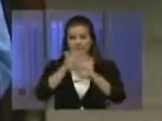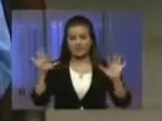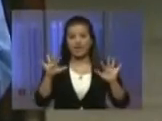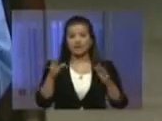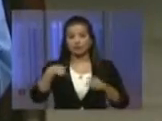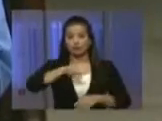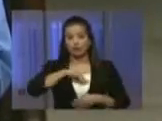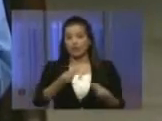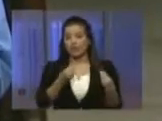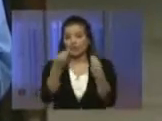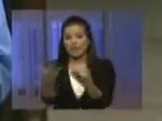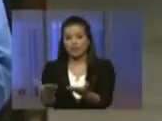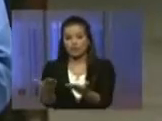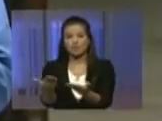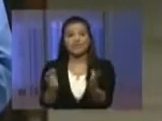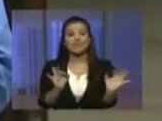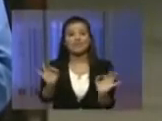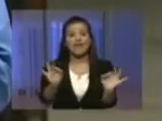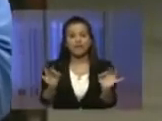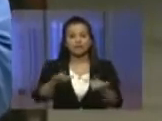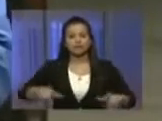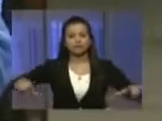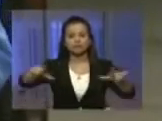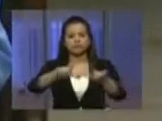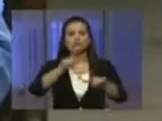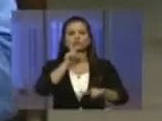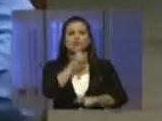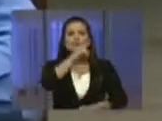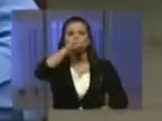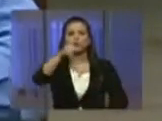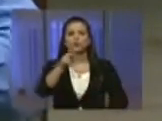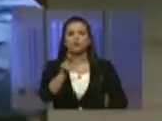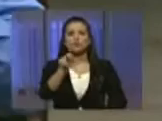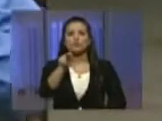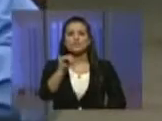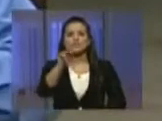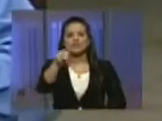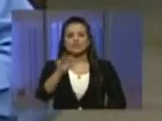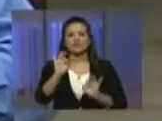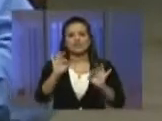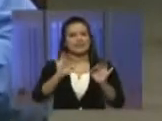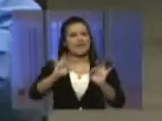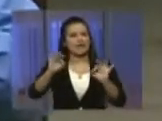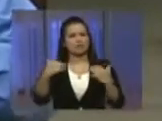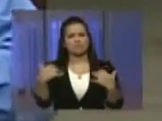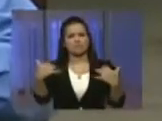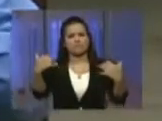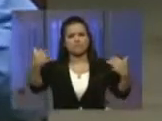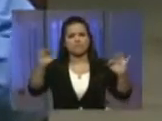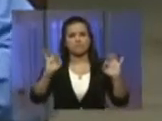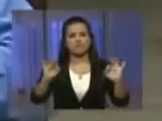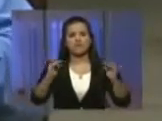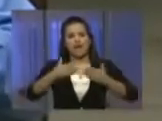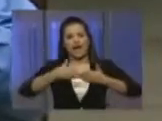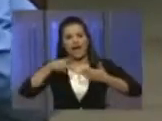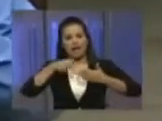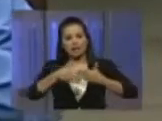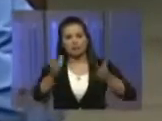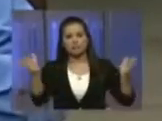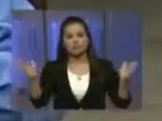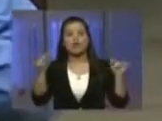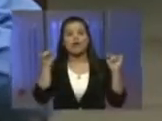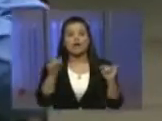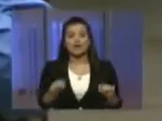manos el teatro junín y todas sus adyacencias como del Gran movimiento